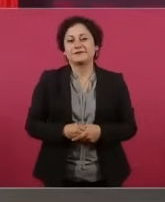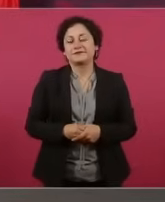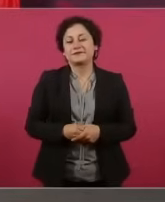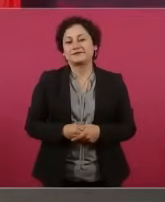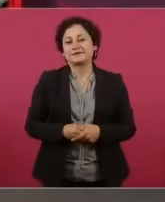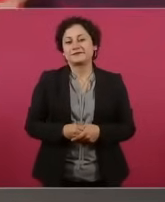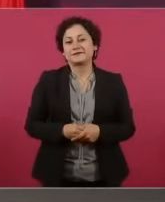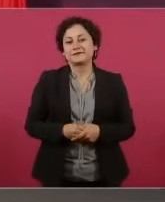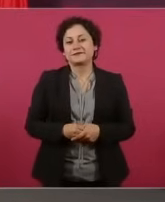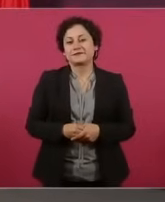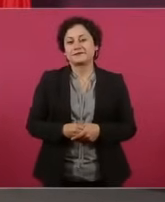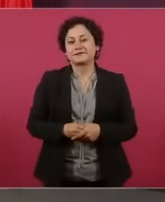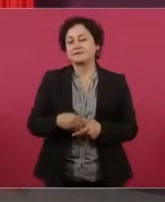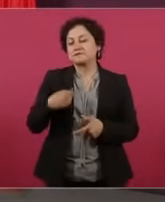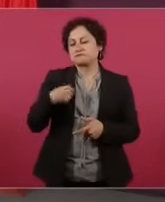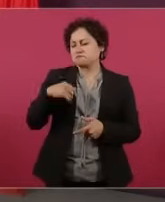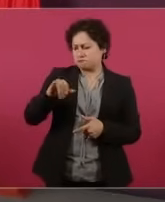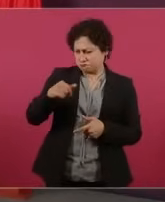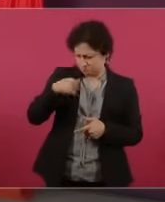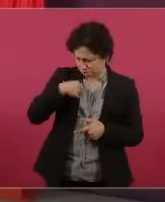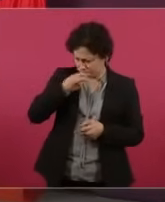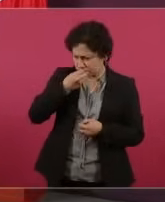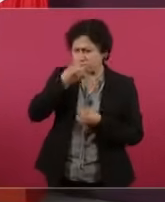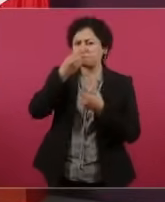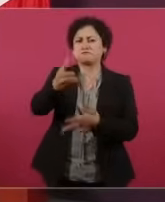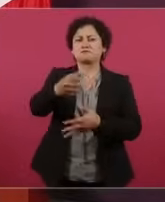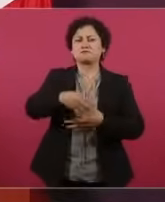sí, lo voy a decir,